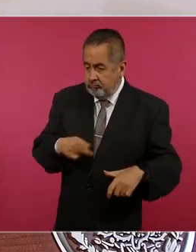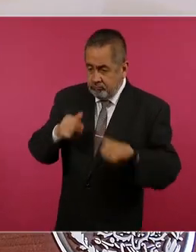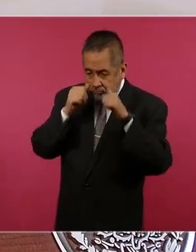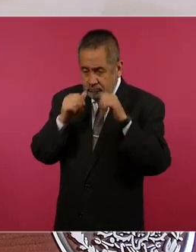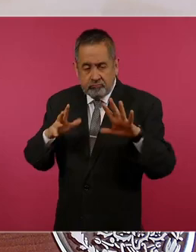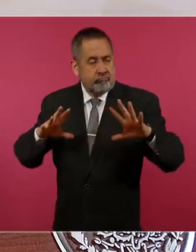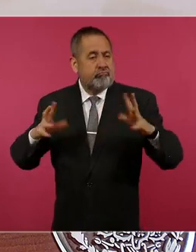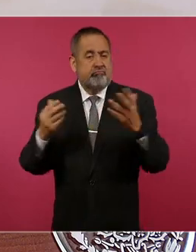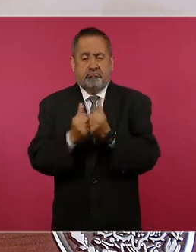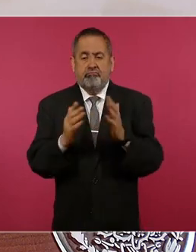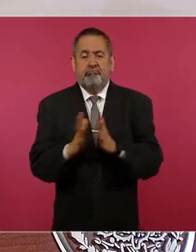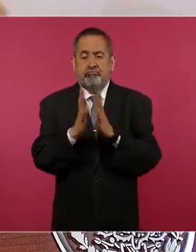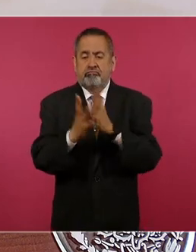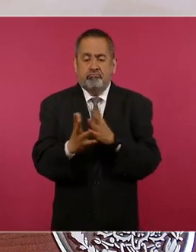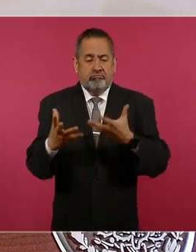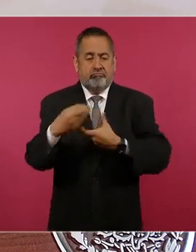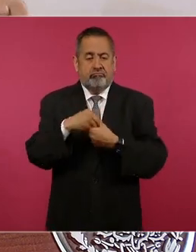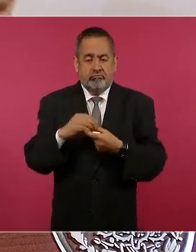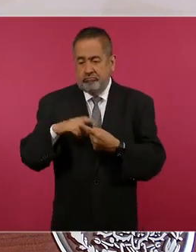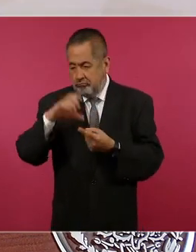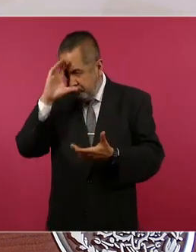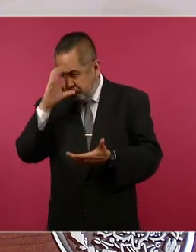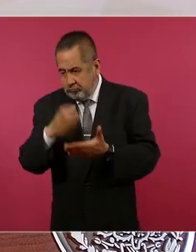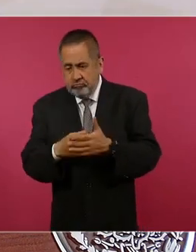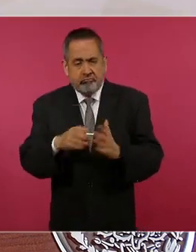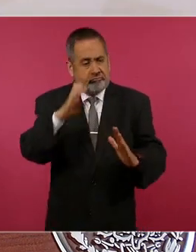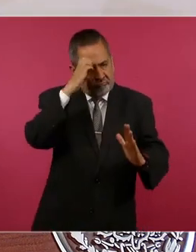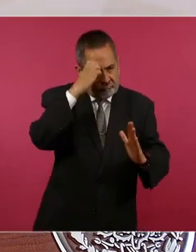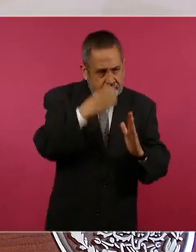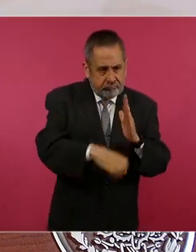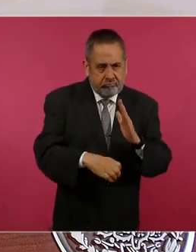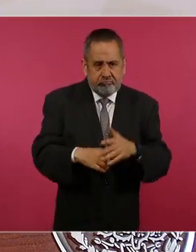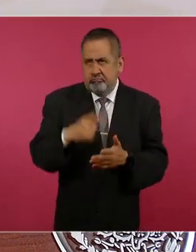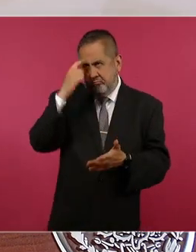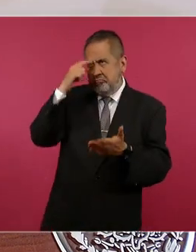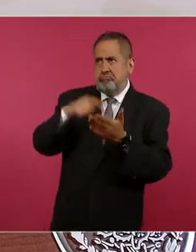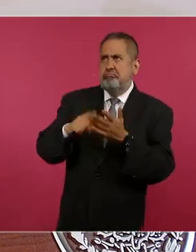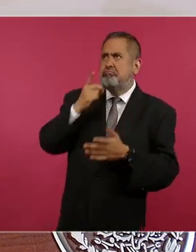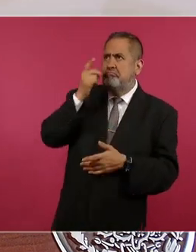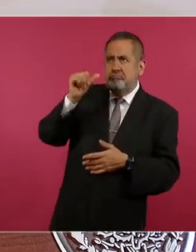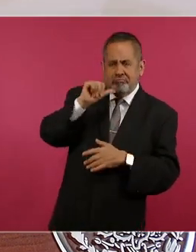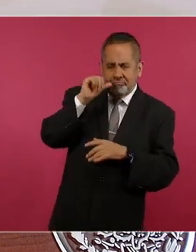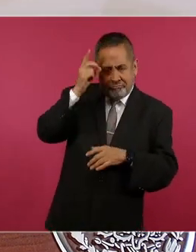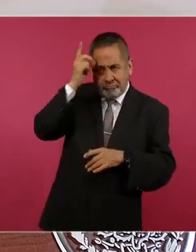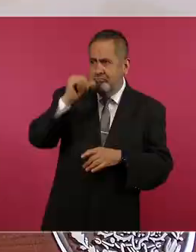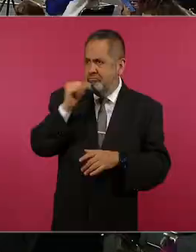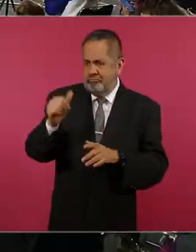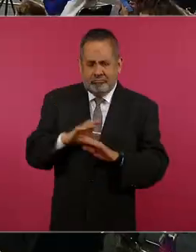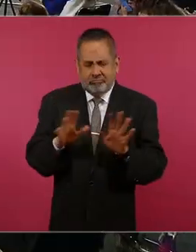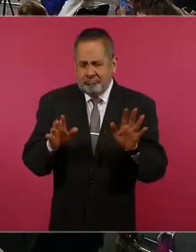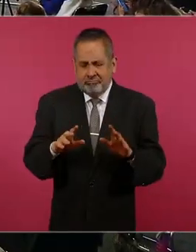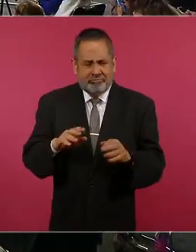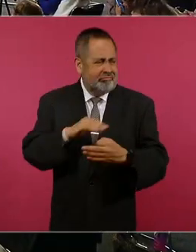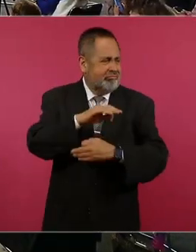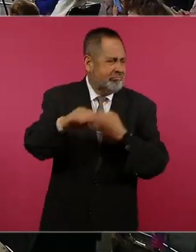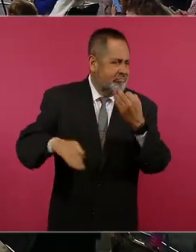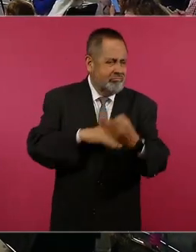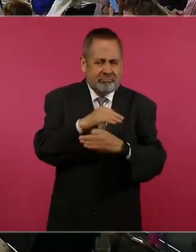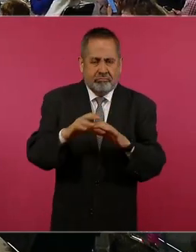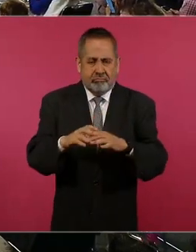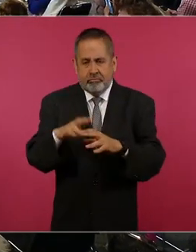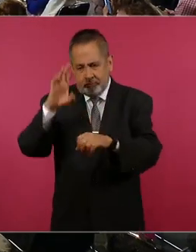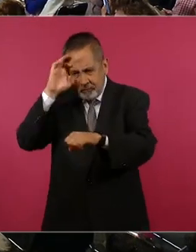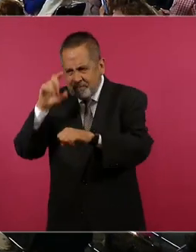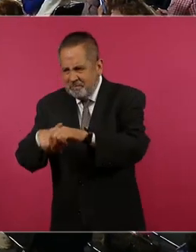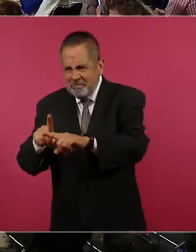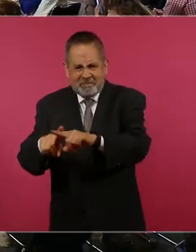de católicos, de evangélicos, de no creyentes, de todas las culturas.